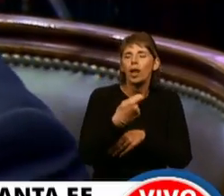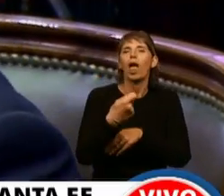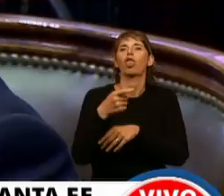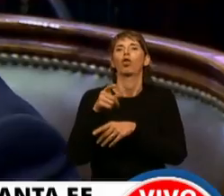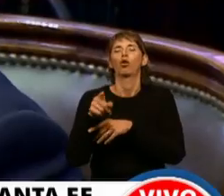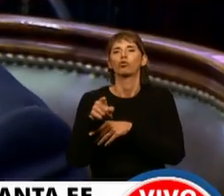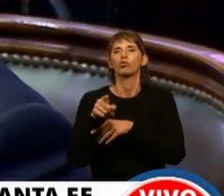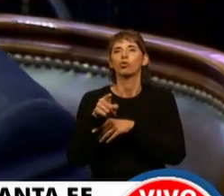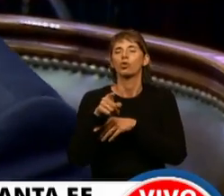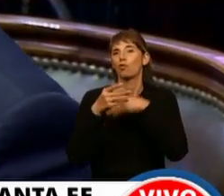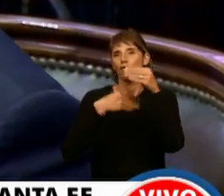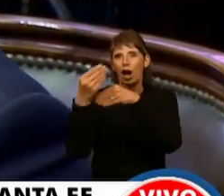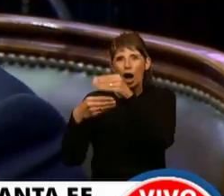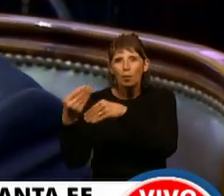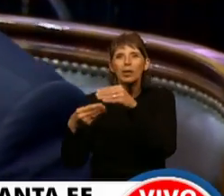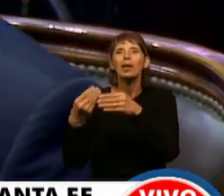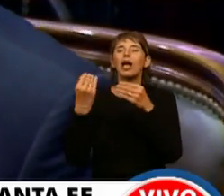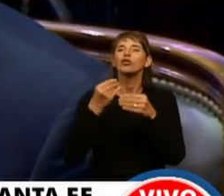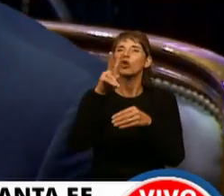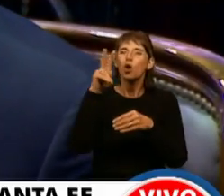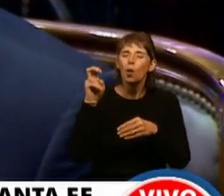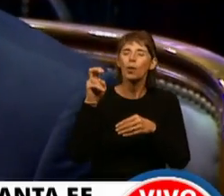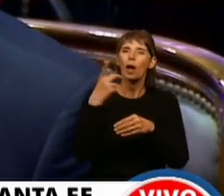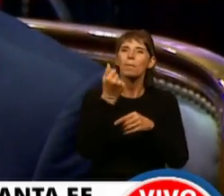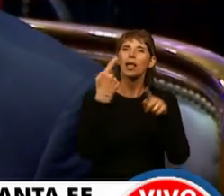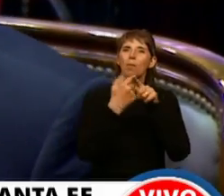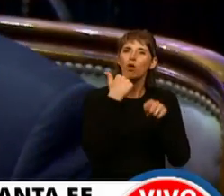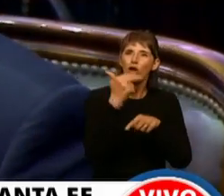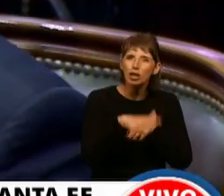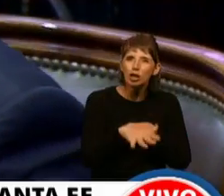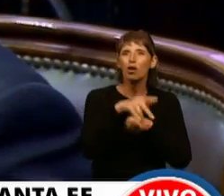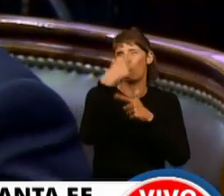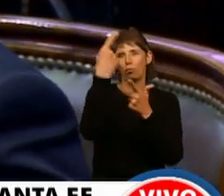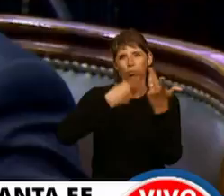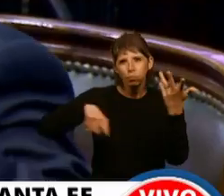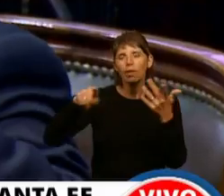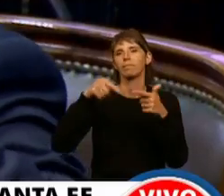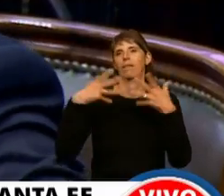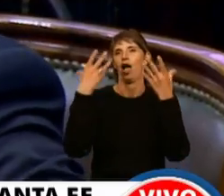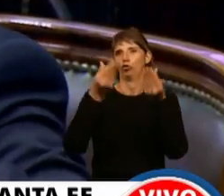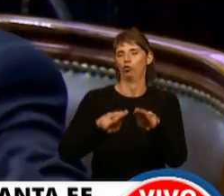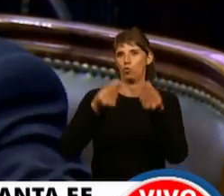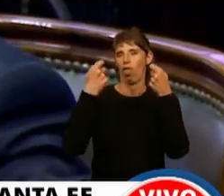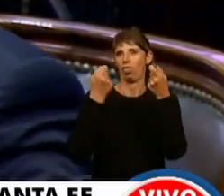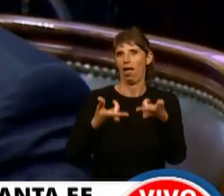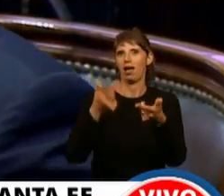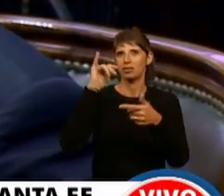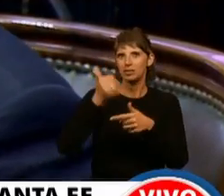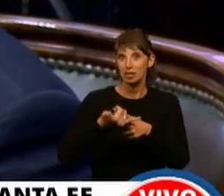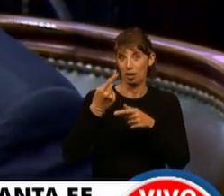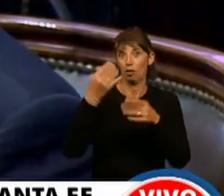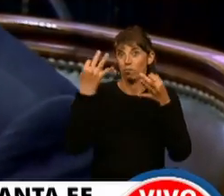de los titulares de planes sociales etcétera que están en estas zonas